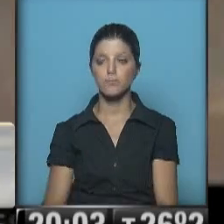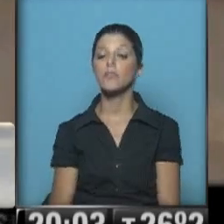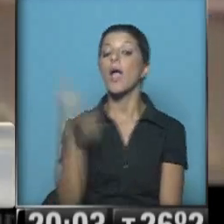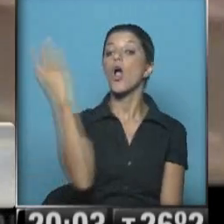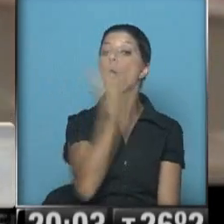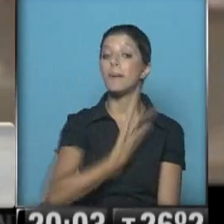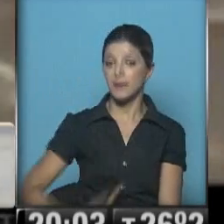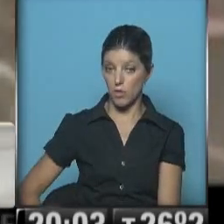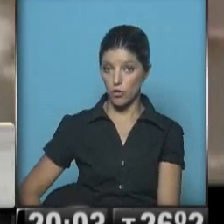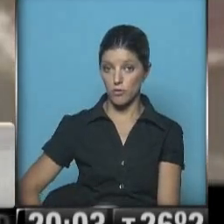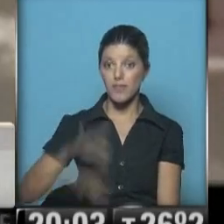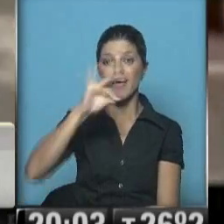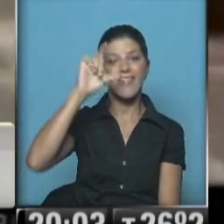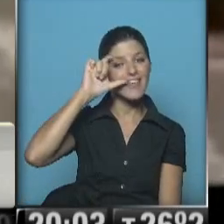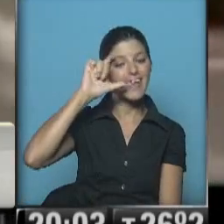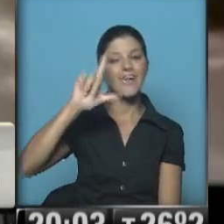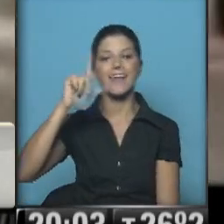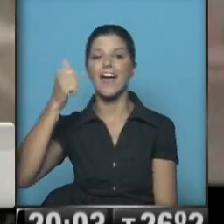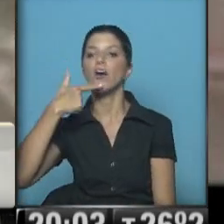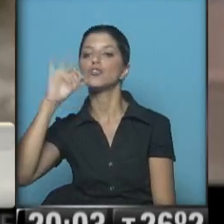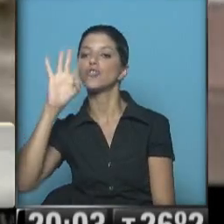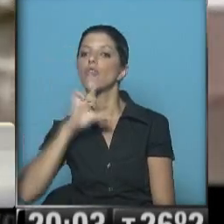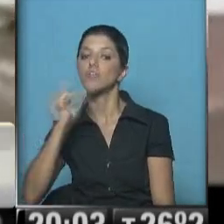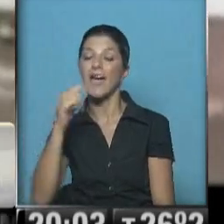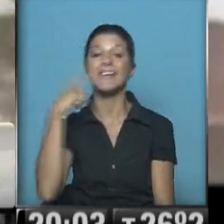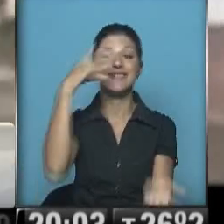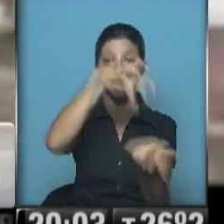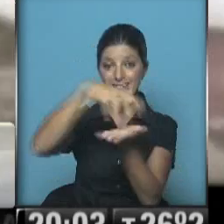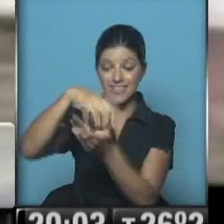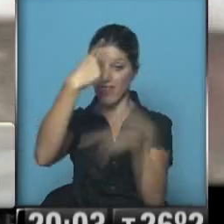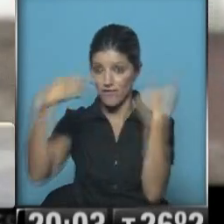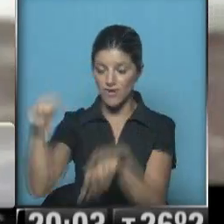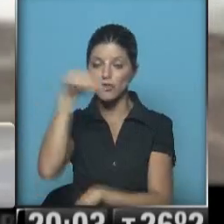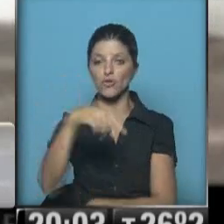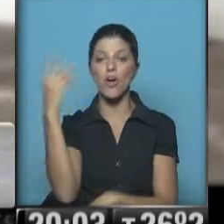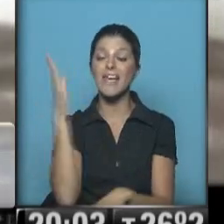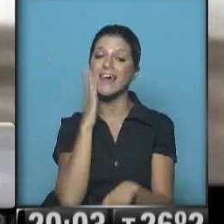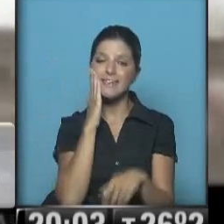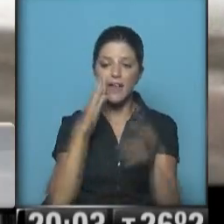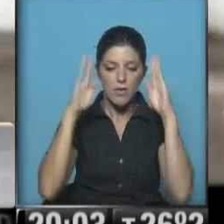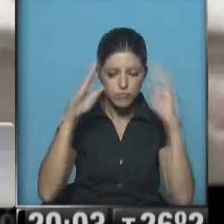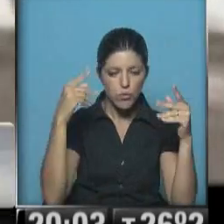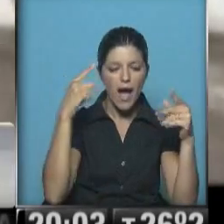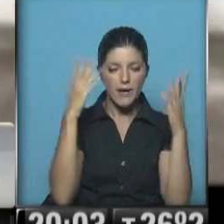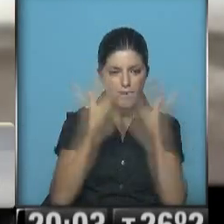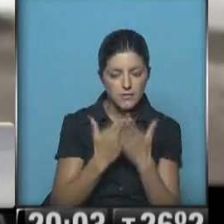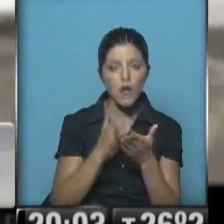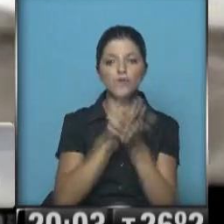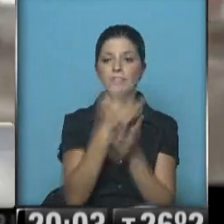gobernador José Manuel de la Sota y los intendentes evaluaron esta tarde los costos de la reconstrucción de las